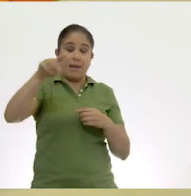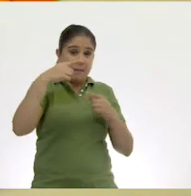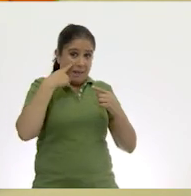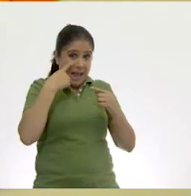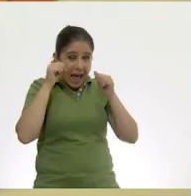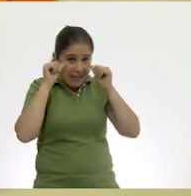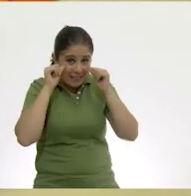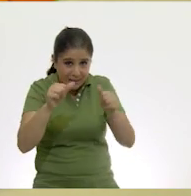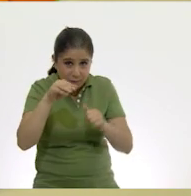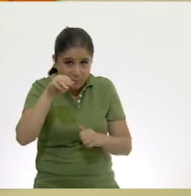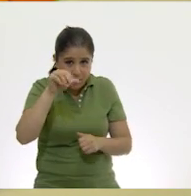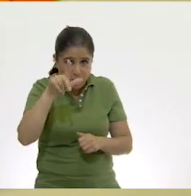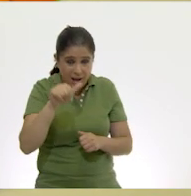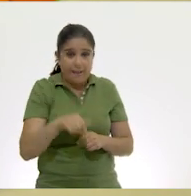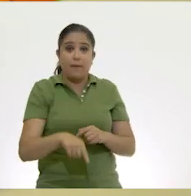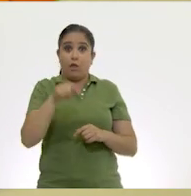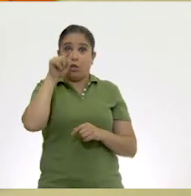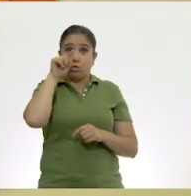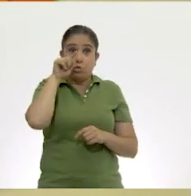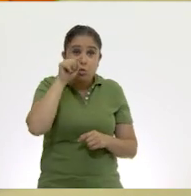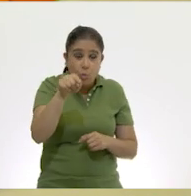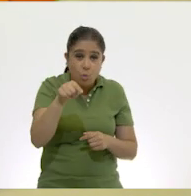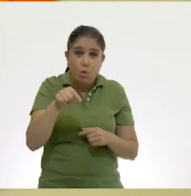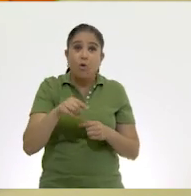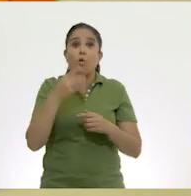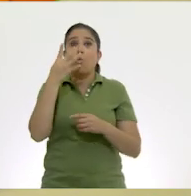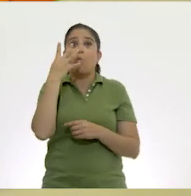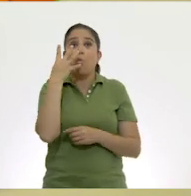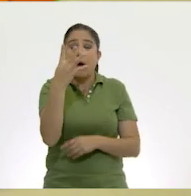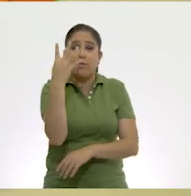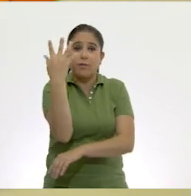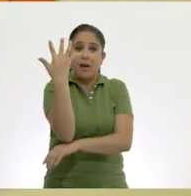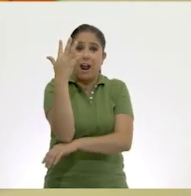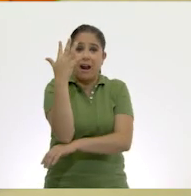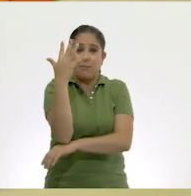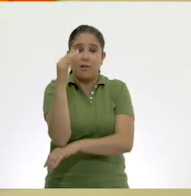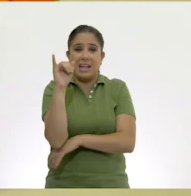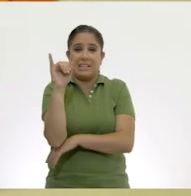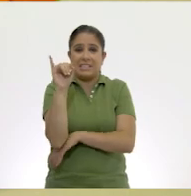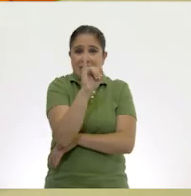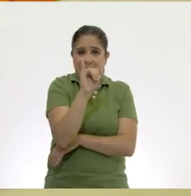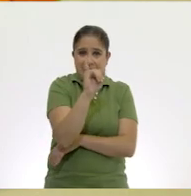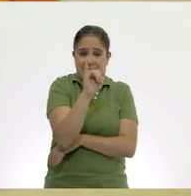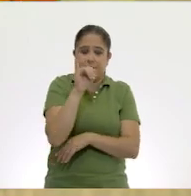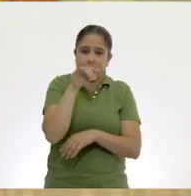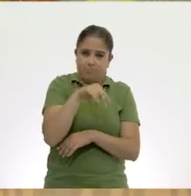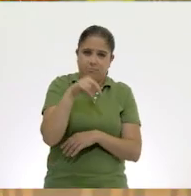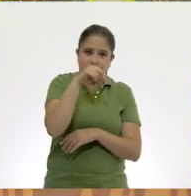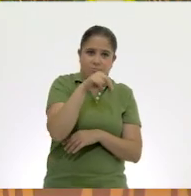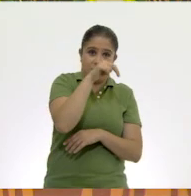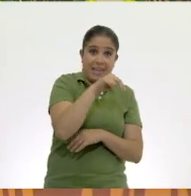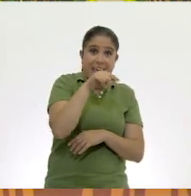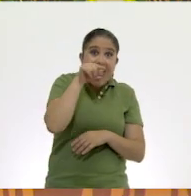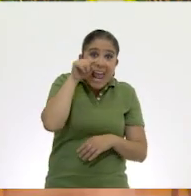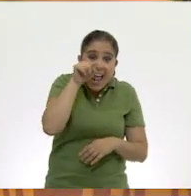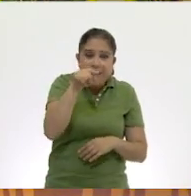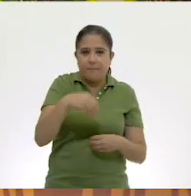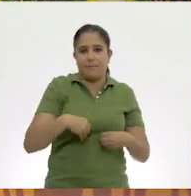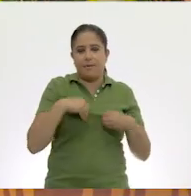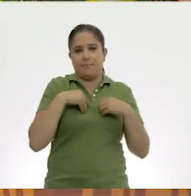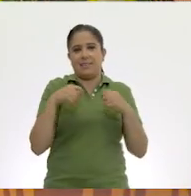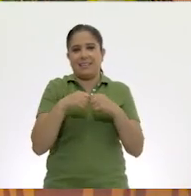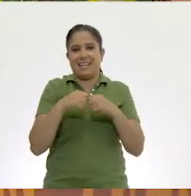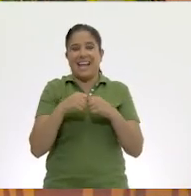atenta mano la vas a avanzar 4 árboles hacia tu izquierda ahí vive tu tía